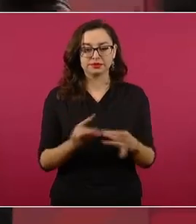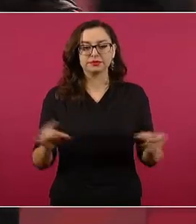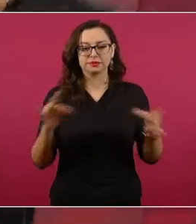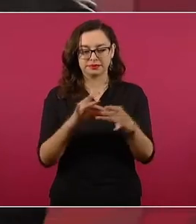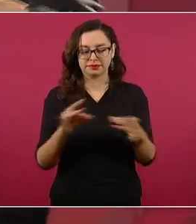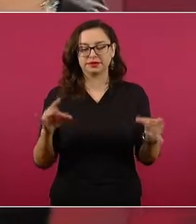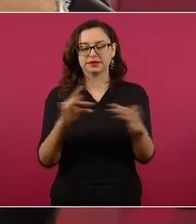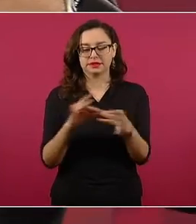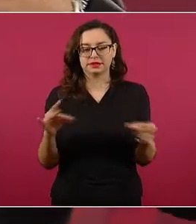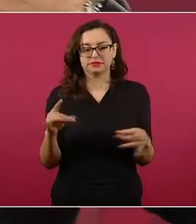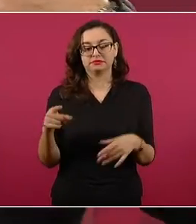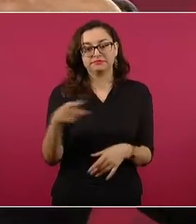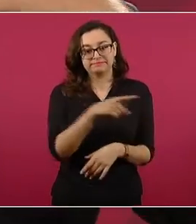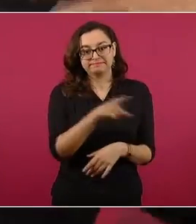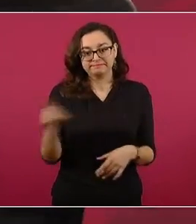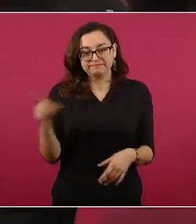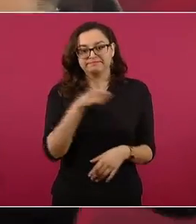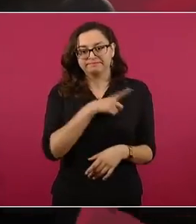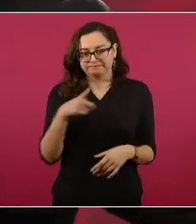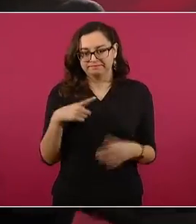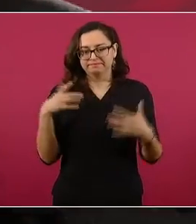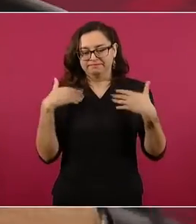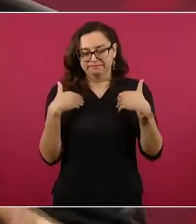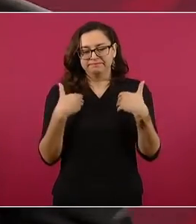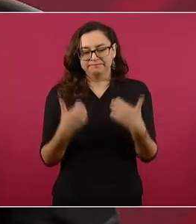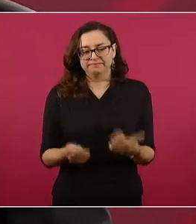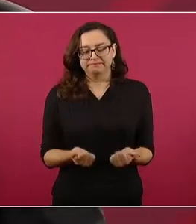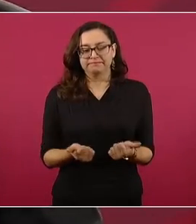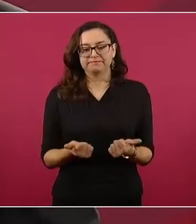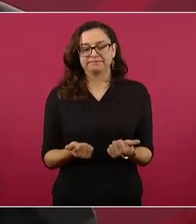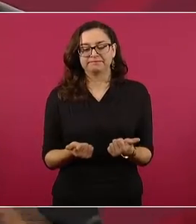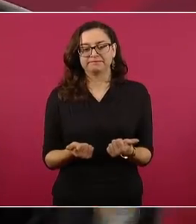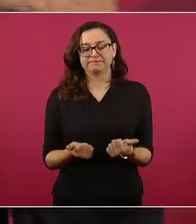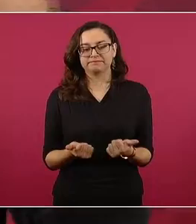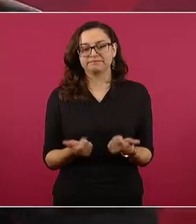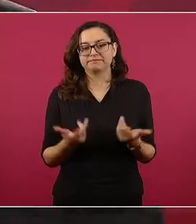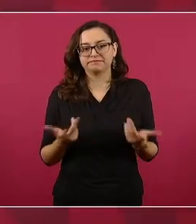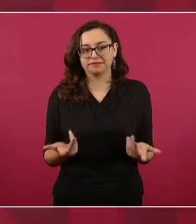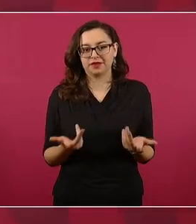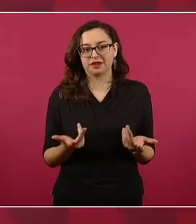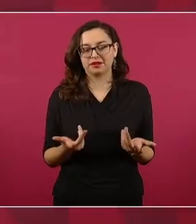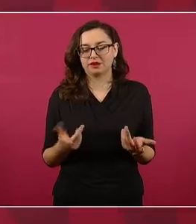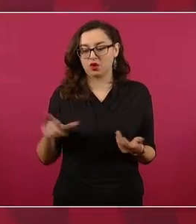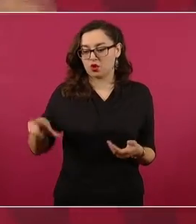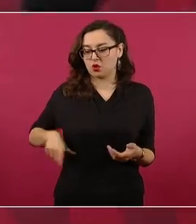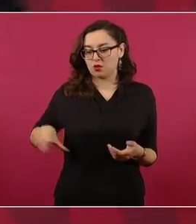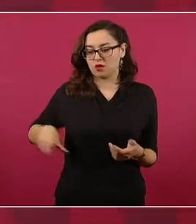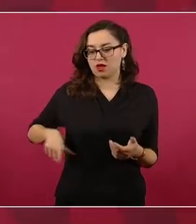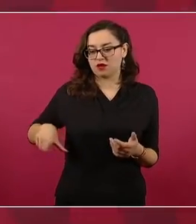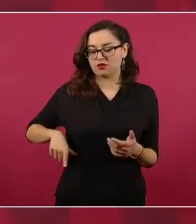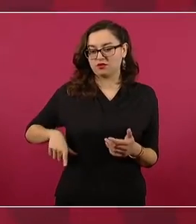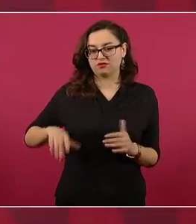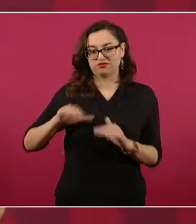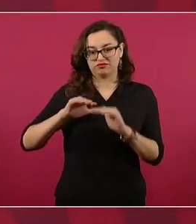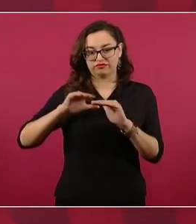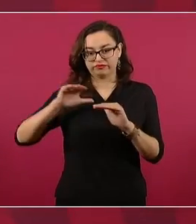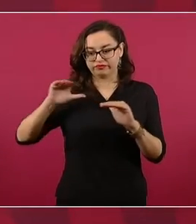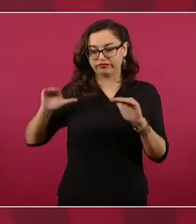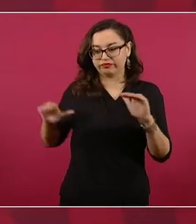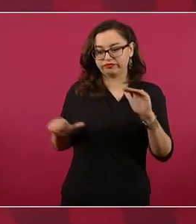cómo se apoderaron del Estado, cómo secuestraron al